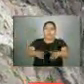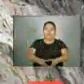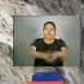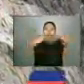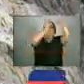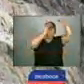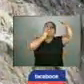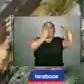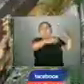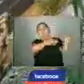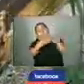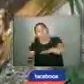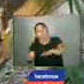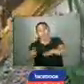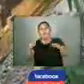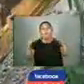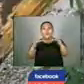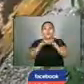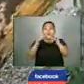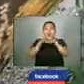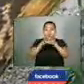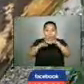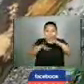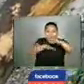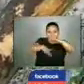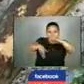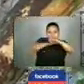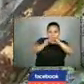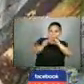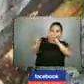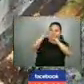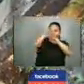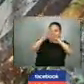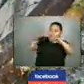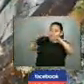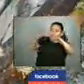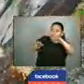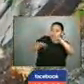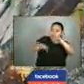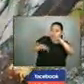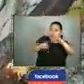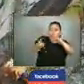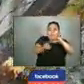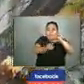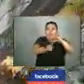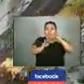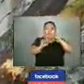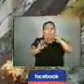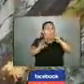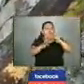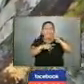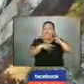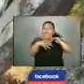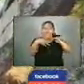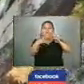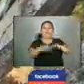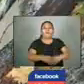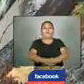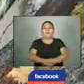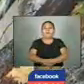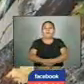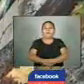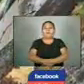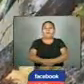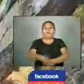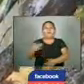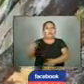además de derribar los cimientos de uno de los edificios. Este derrumbe obligó a algunas familias a auto evacuar. Los